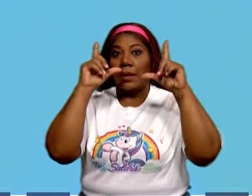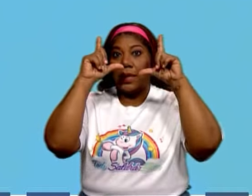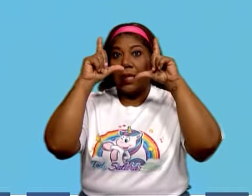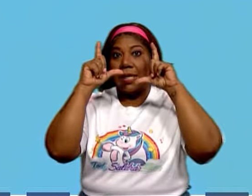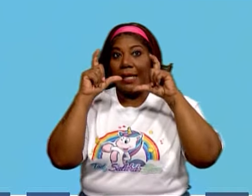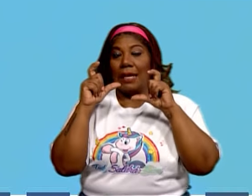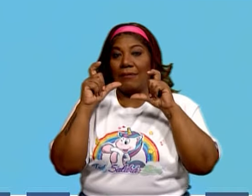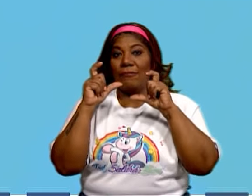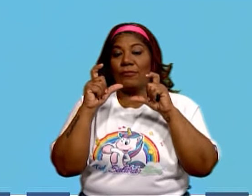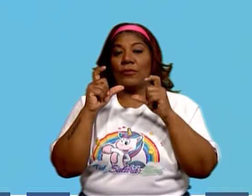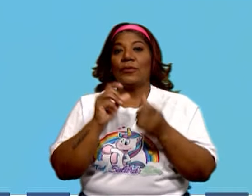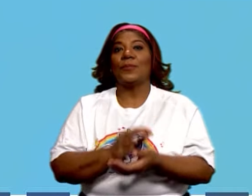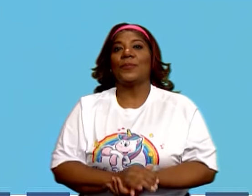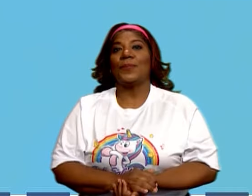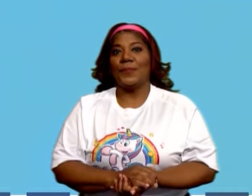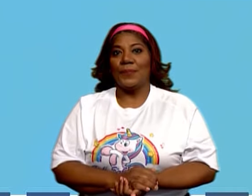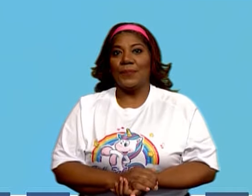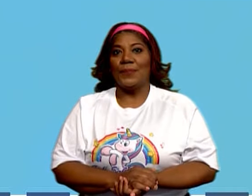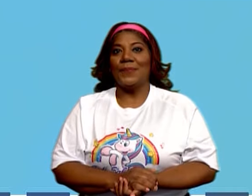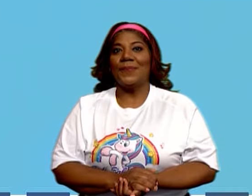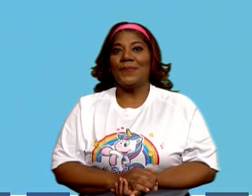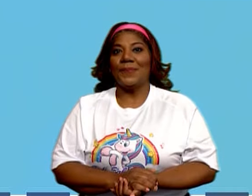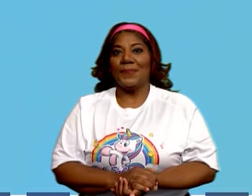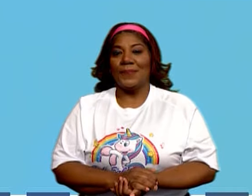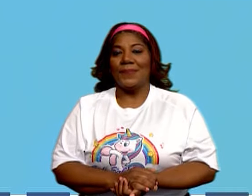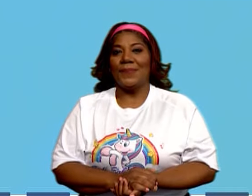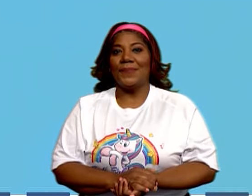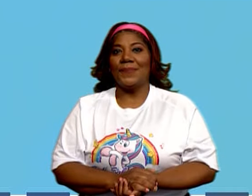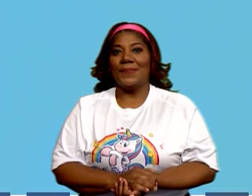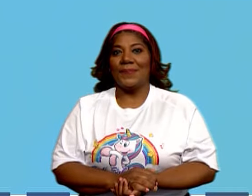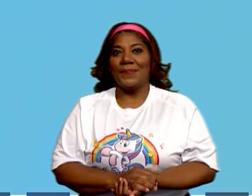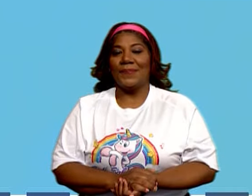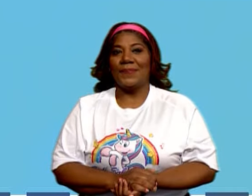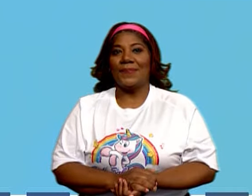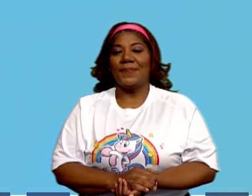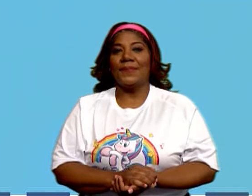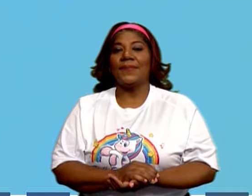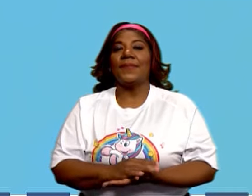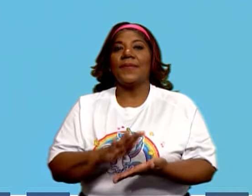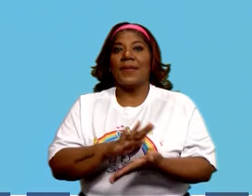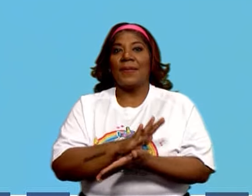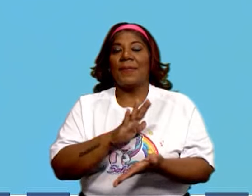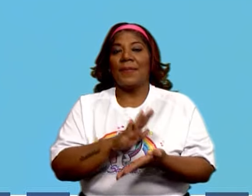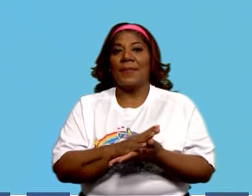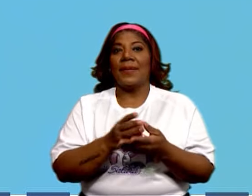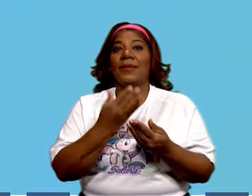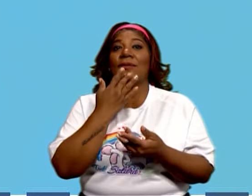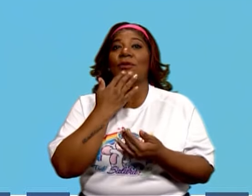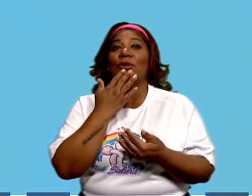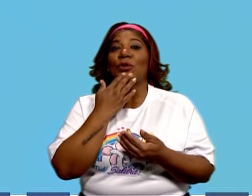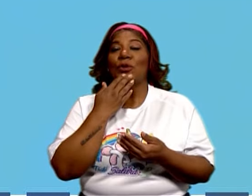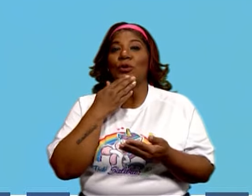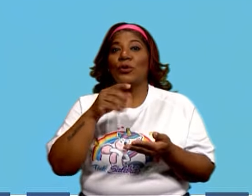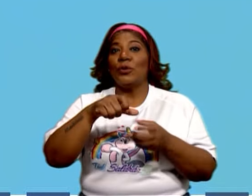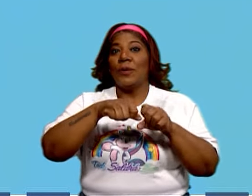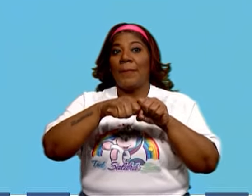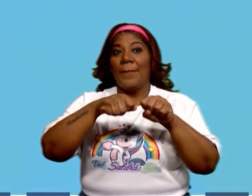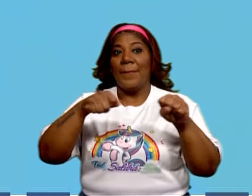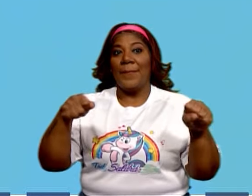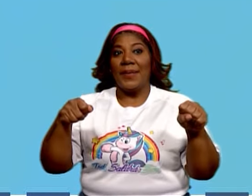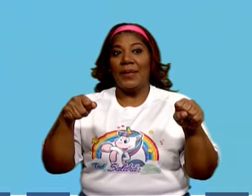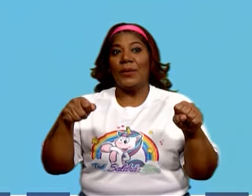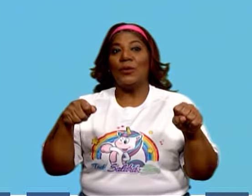pantalla: papel crespón, hoja de colores, papel de construcción, marcadores, pueden ser de